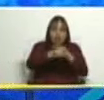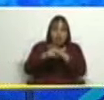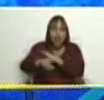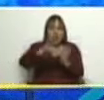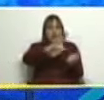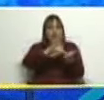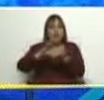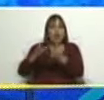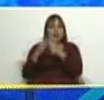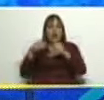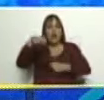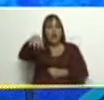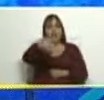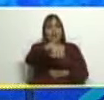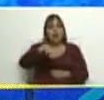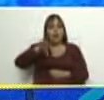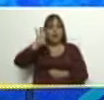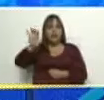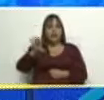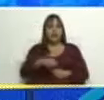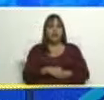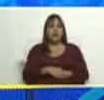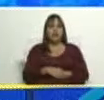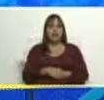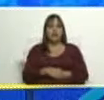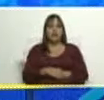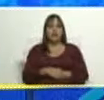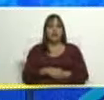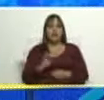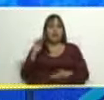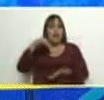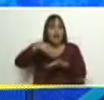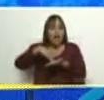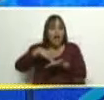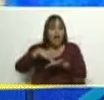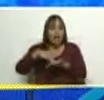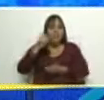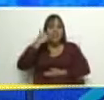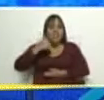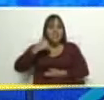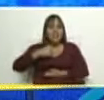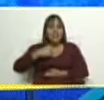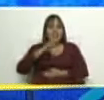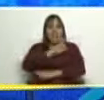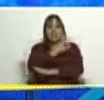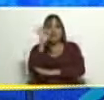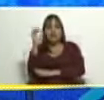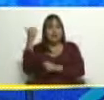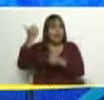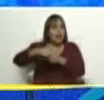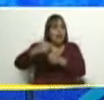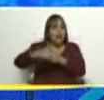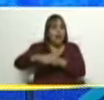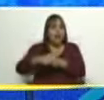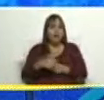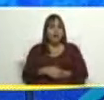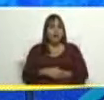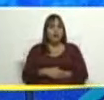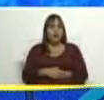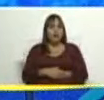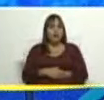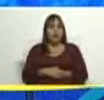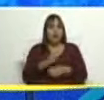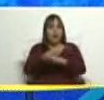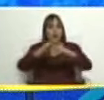ciudades de todos los estados del país. Maracay, Valencia, Barquisimeto, Maracaibo, Puerto La